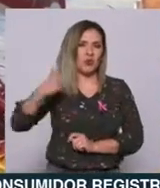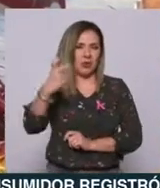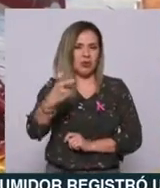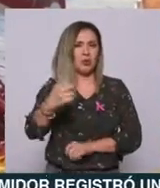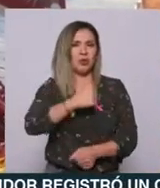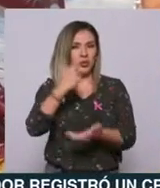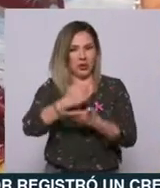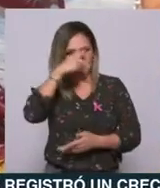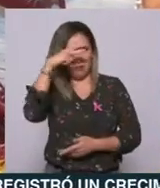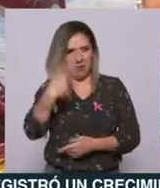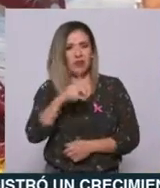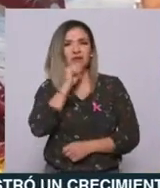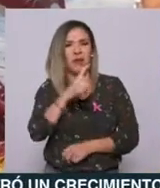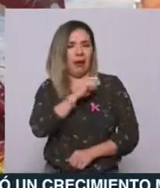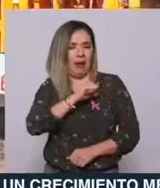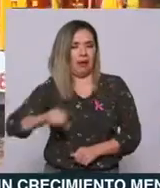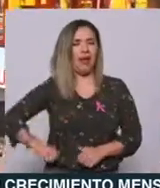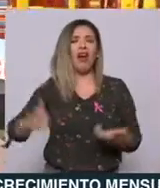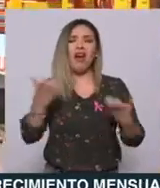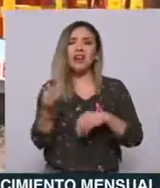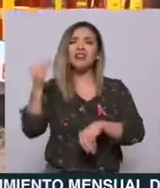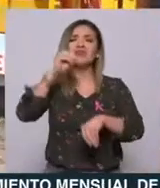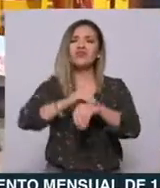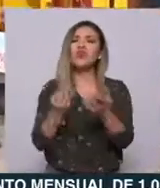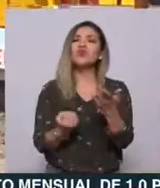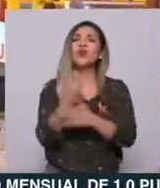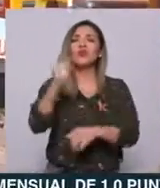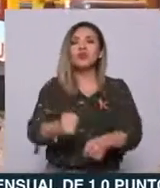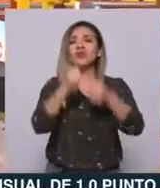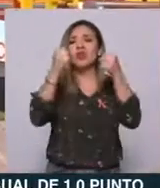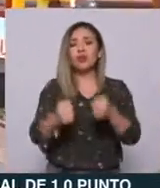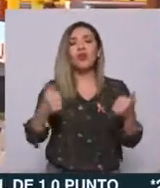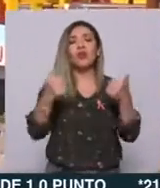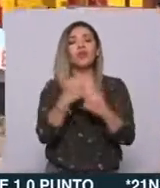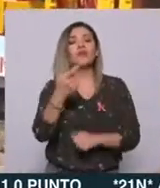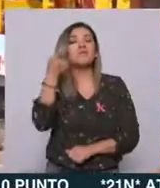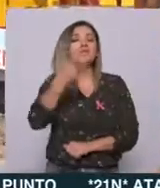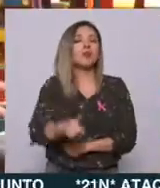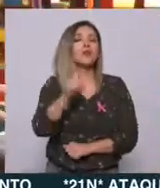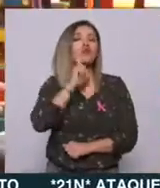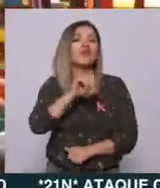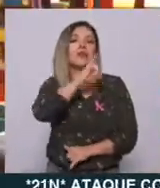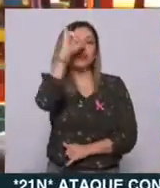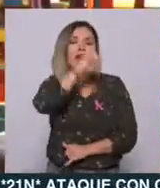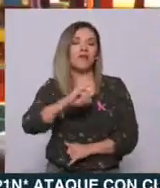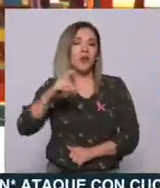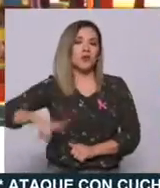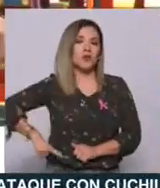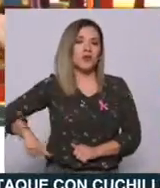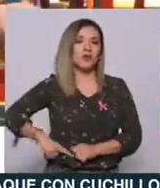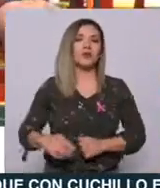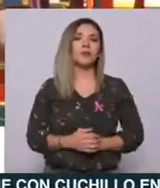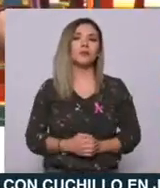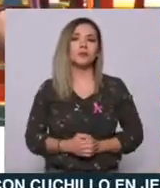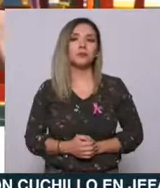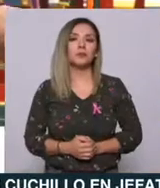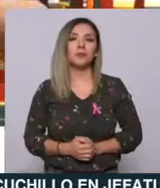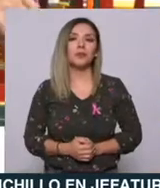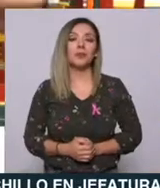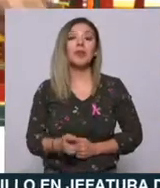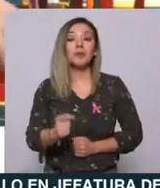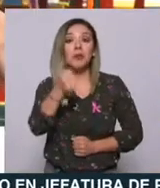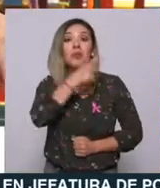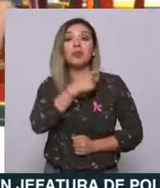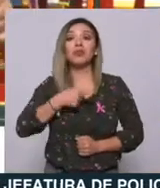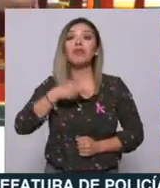de México comenzaron a poner en marcha las medidas de seguridad anunciadas por la jefa de gobierno. Principalmente el tratar de no estar